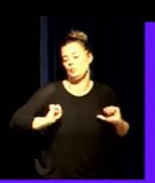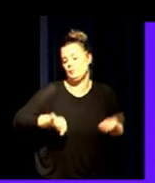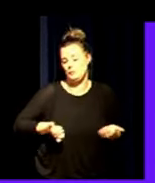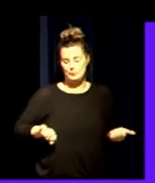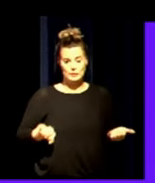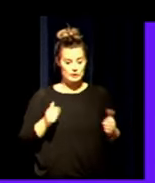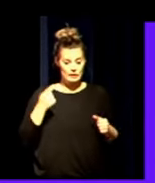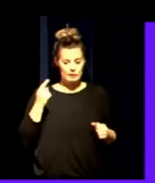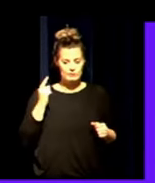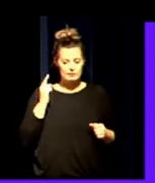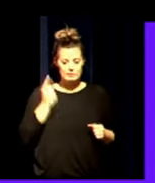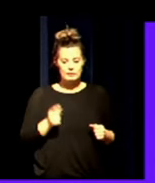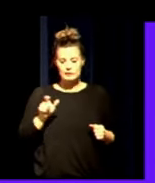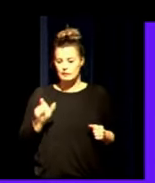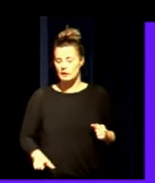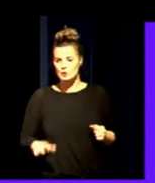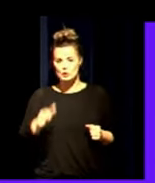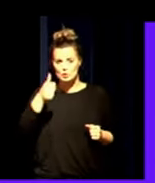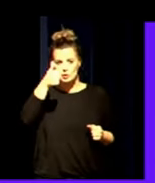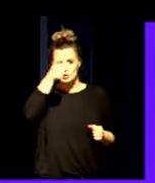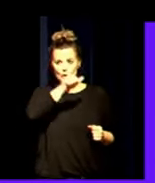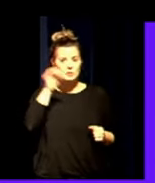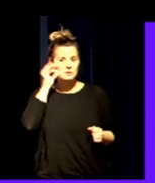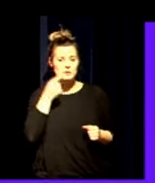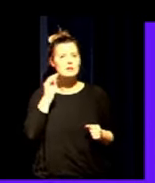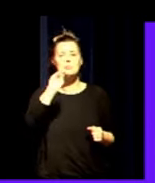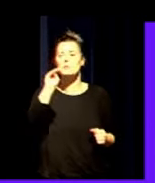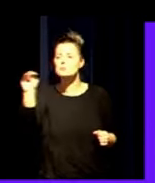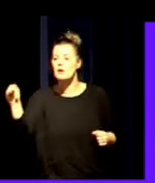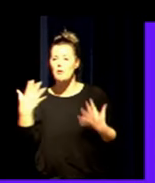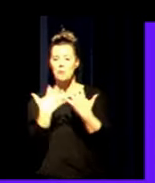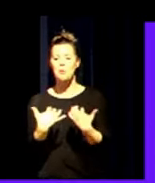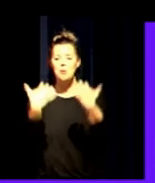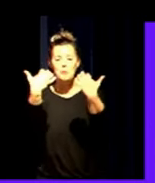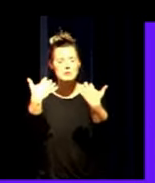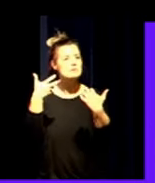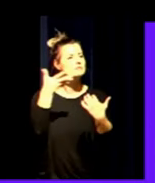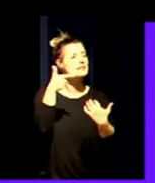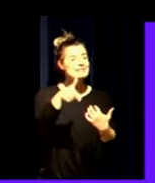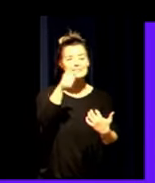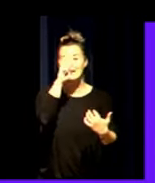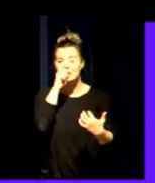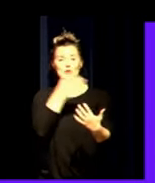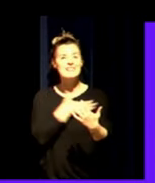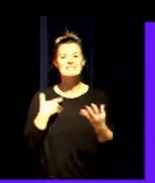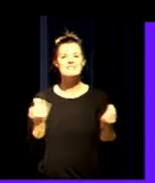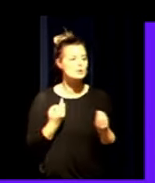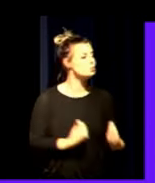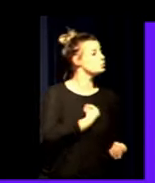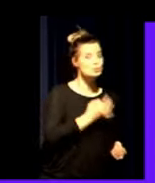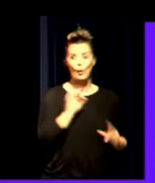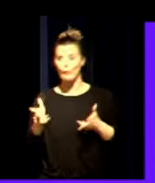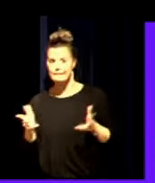cuando el director, la directora del centro, pregunta al claustro, ¿qué creéis para este año? ¿Susto o muerte?